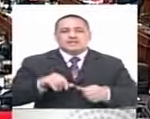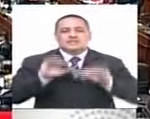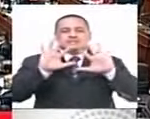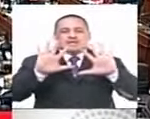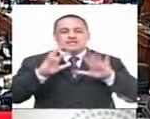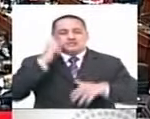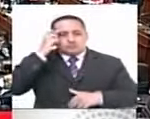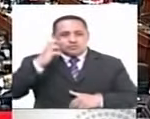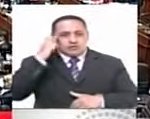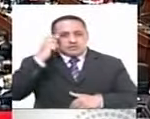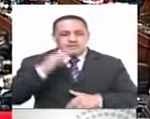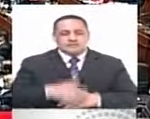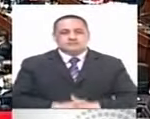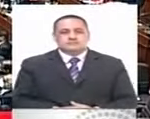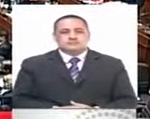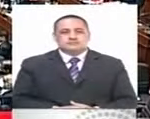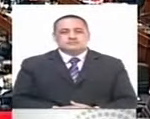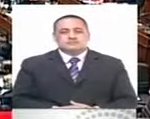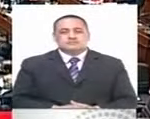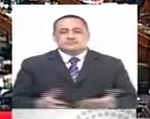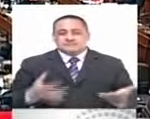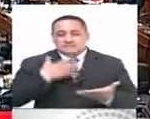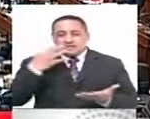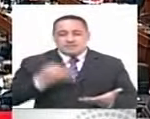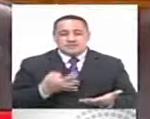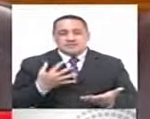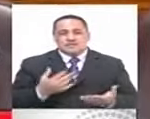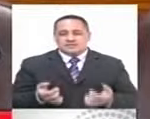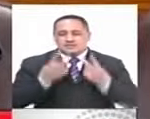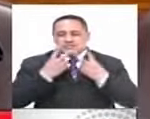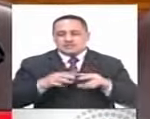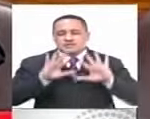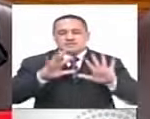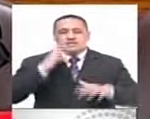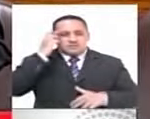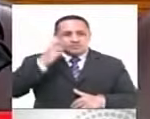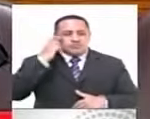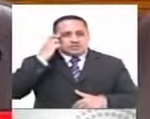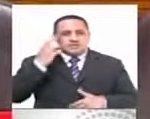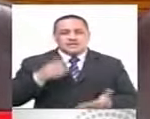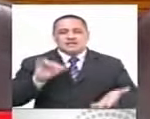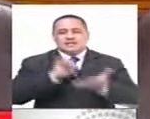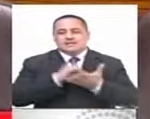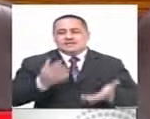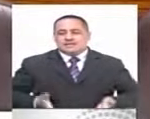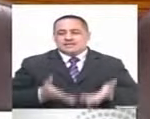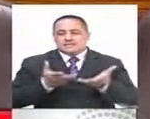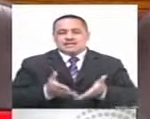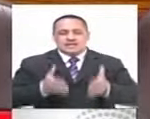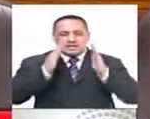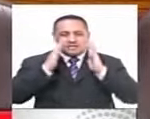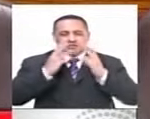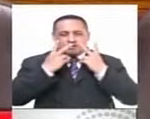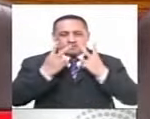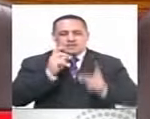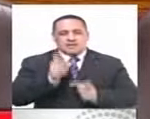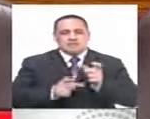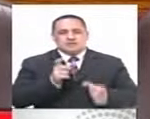políticas. En definitiva, son 10 políticas que brindan la atención a los